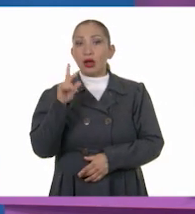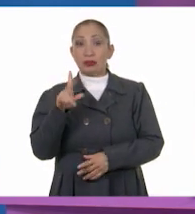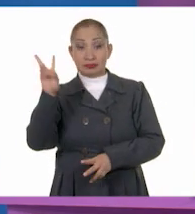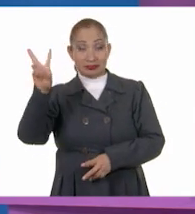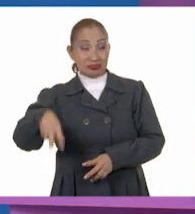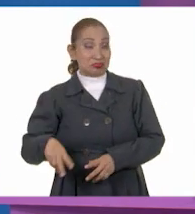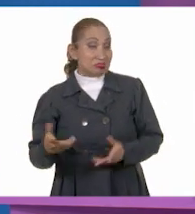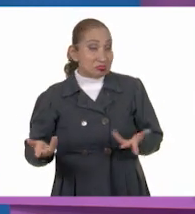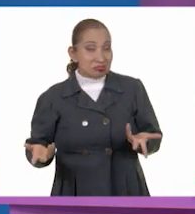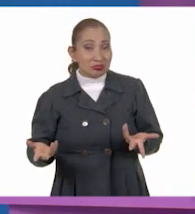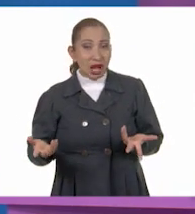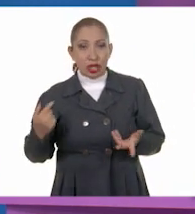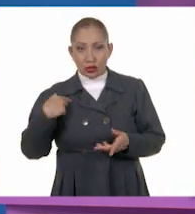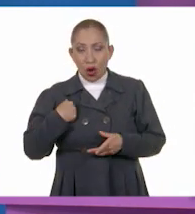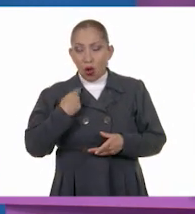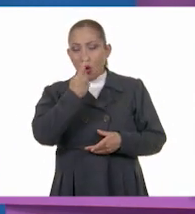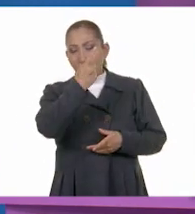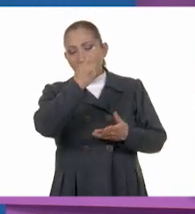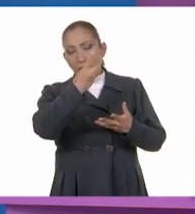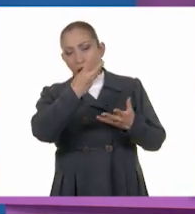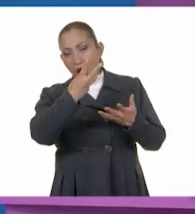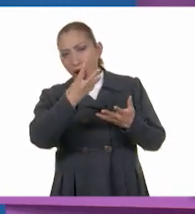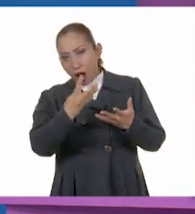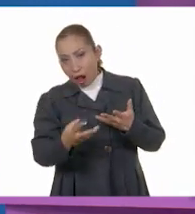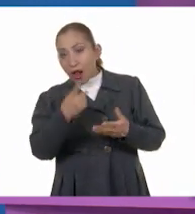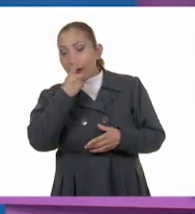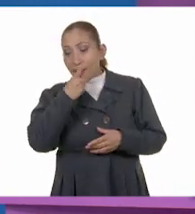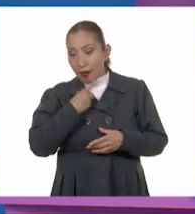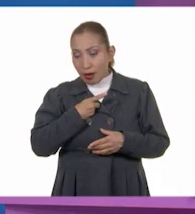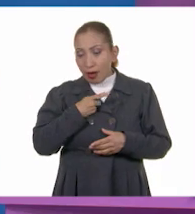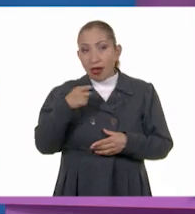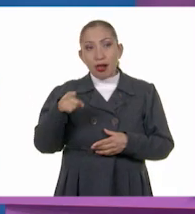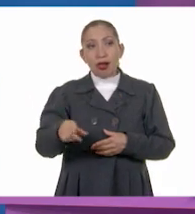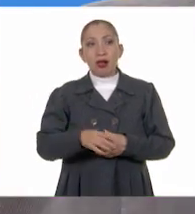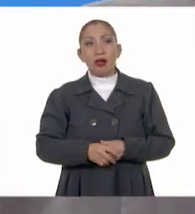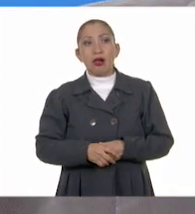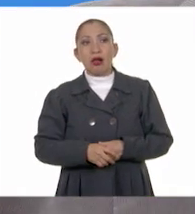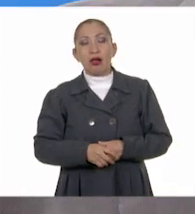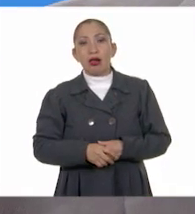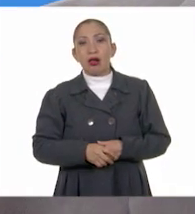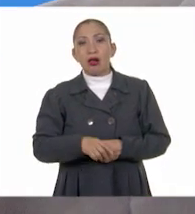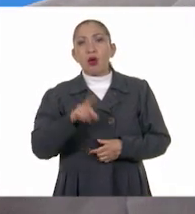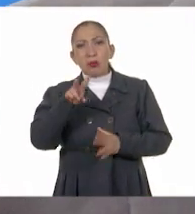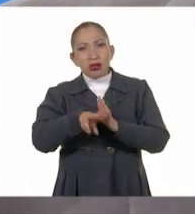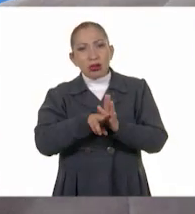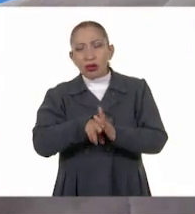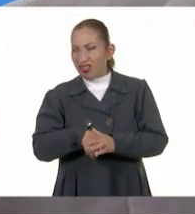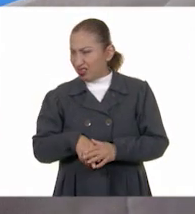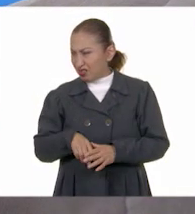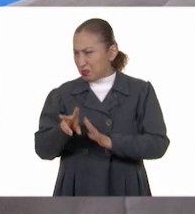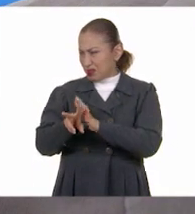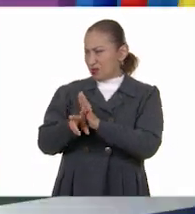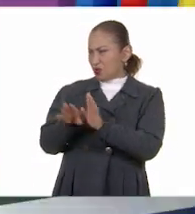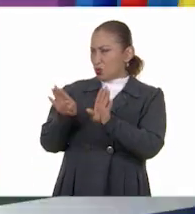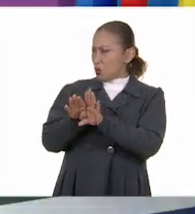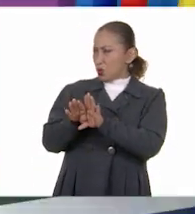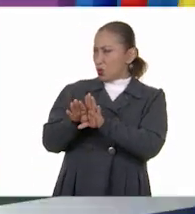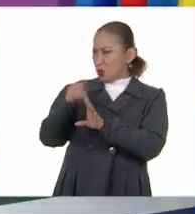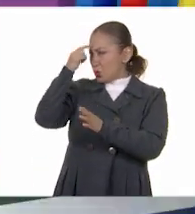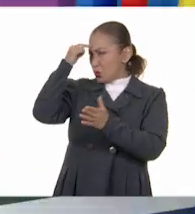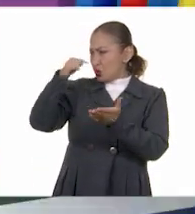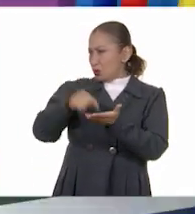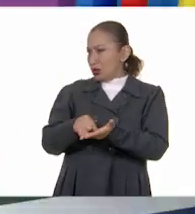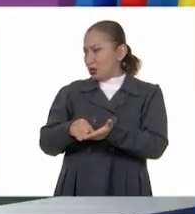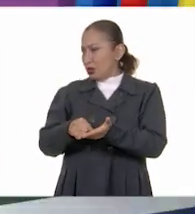verdad es que seguí paso a paso lo que dice un video. ¿Un video? Sí. ¿Cómo? No te